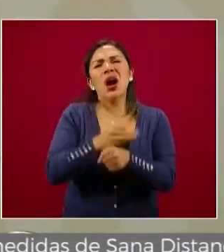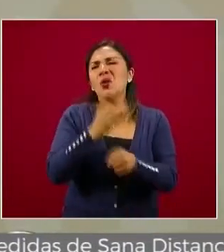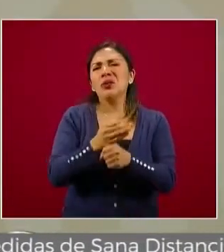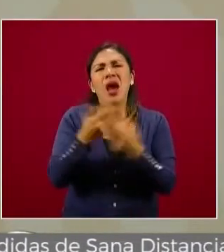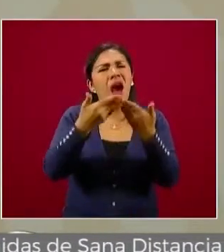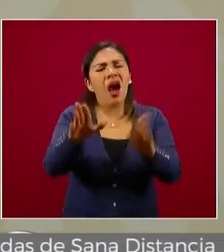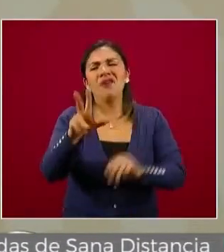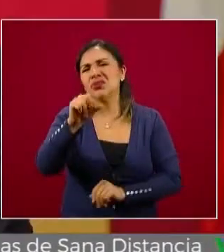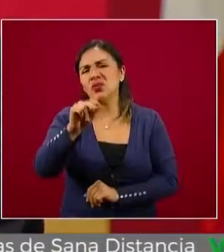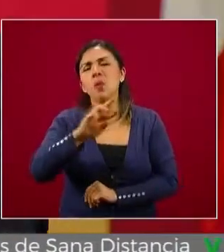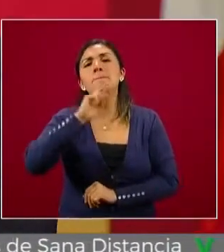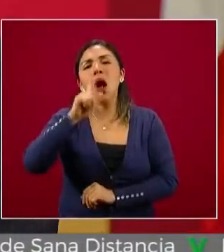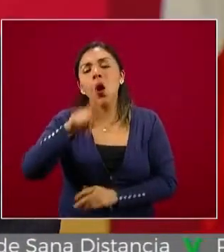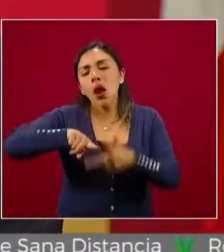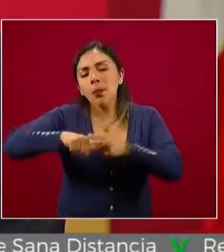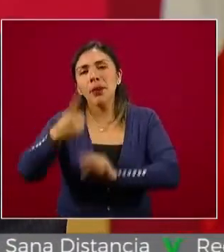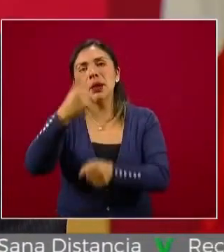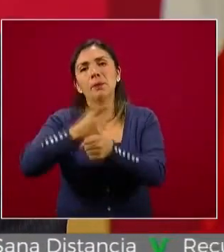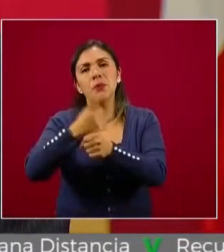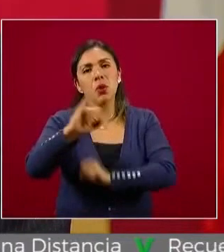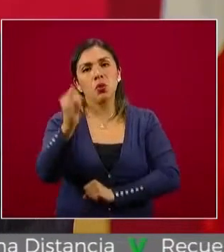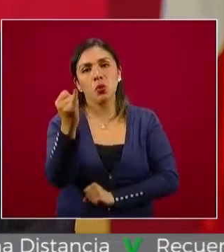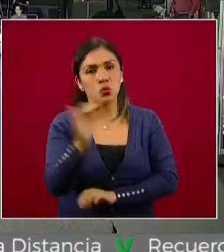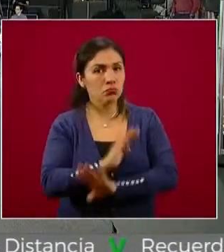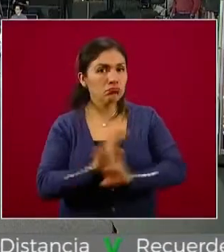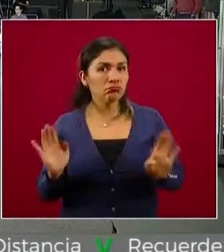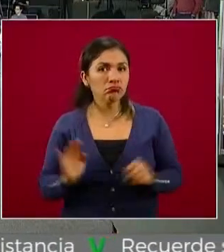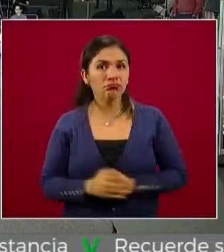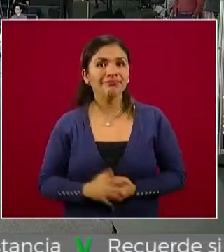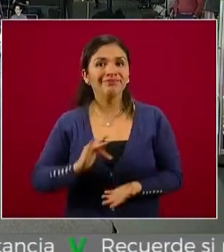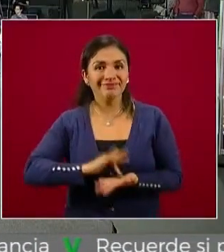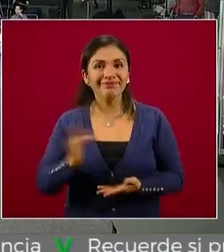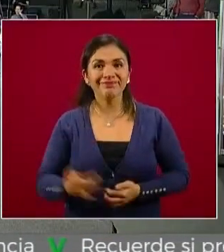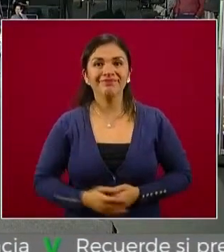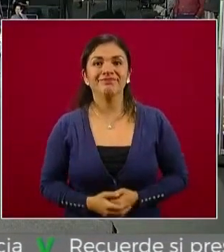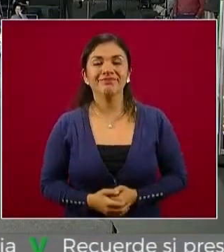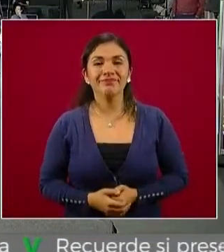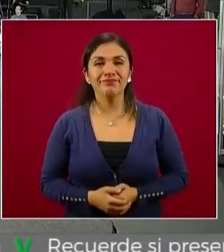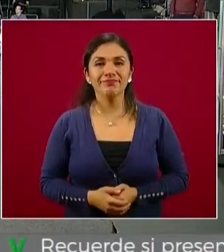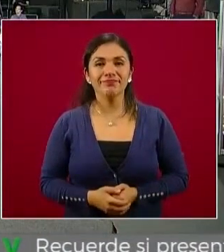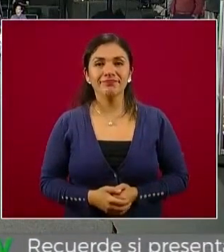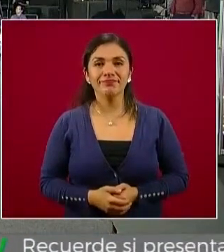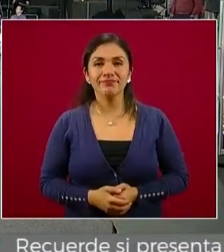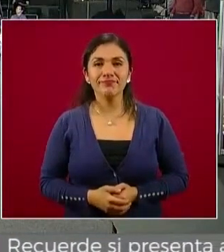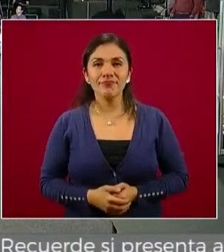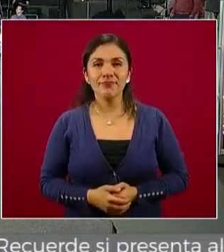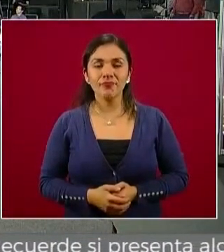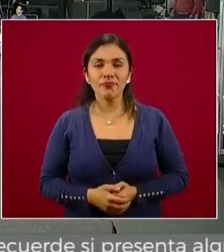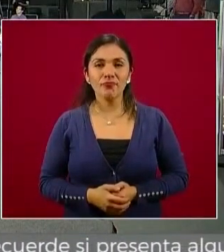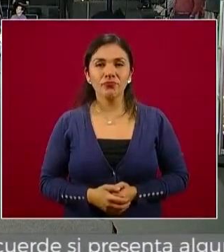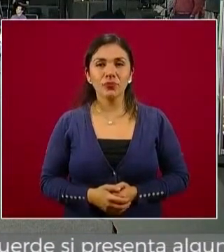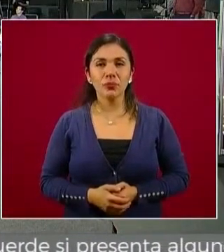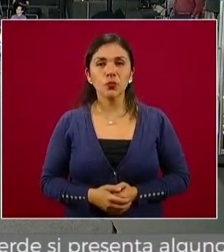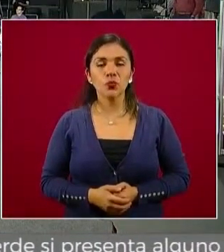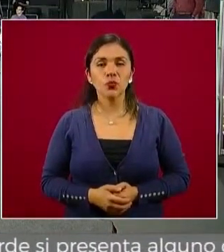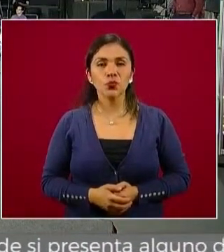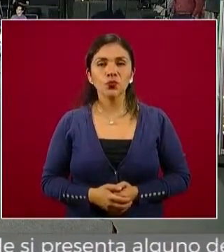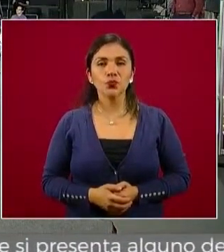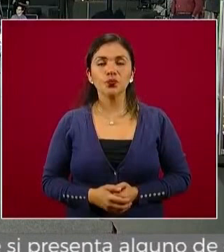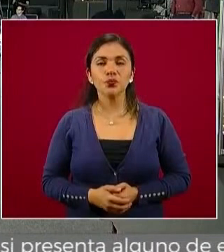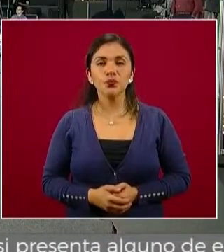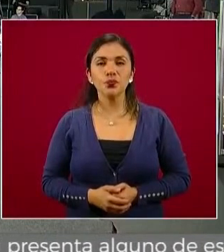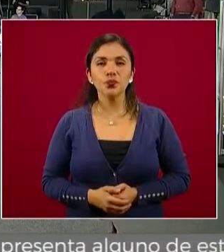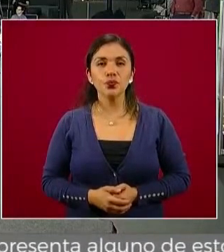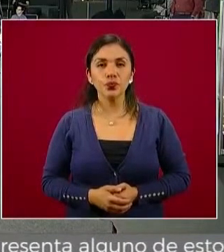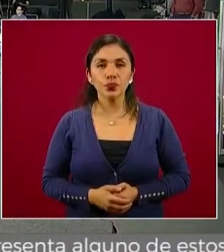sobre su uso. Y a ti te toca dar la buena noticia, Alejandro, de lo que dijo López-Gatell. Sí,